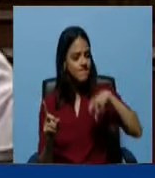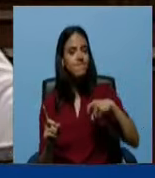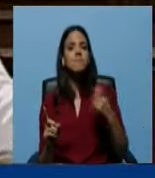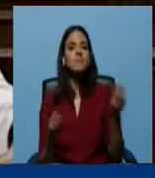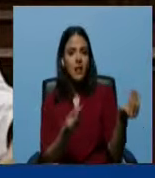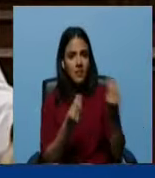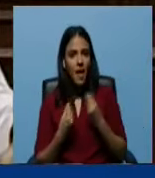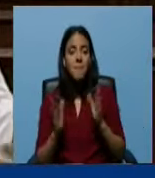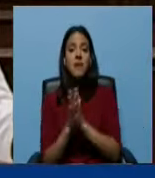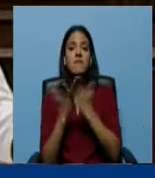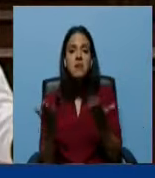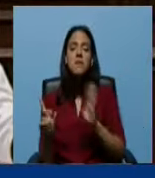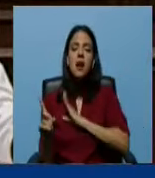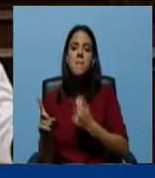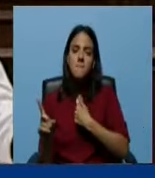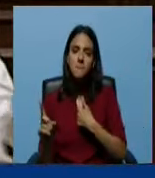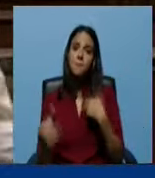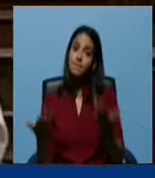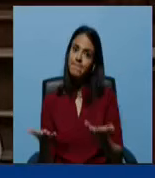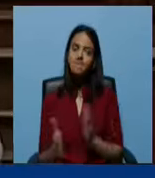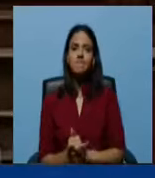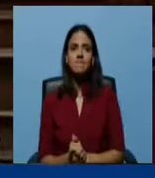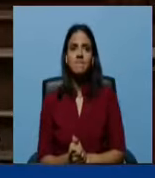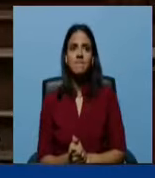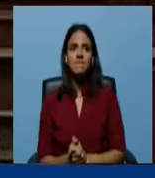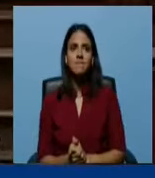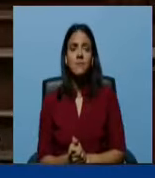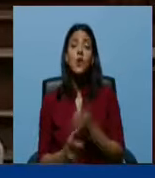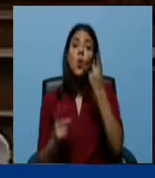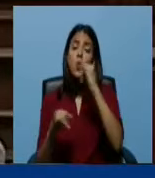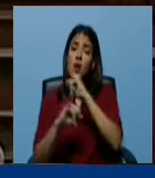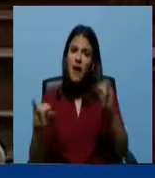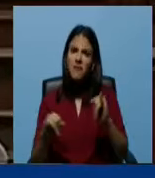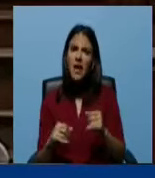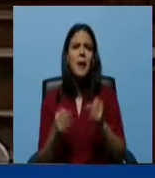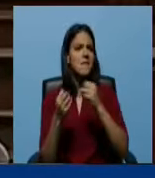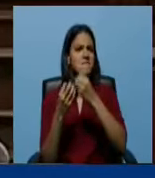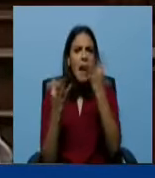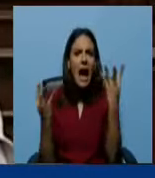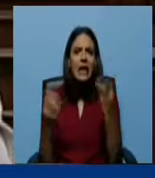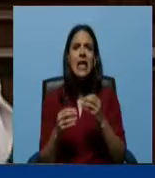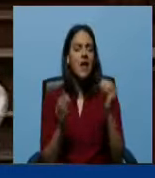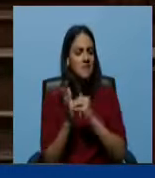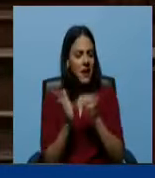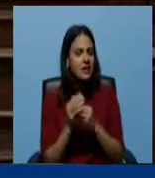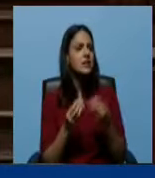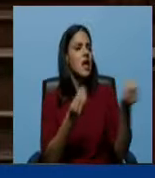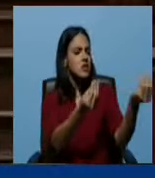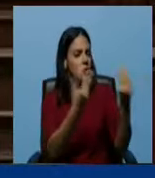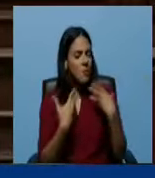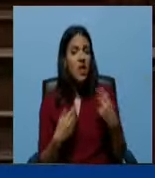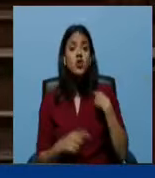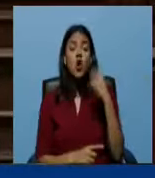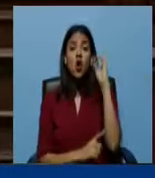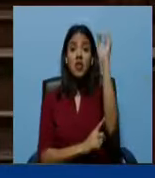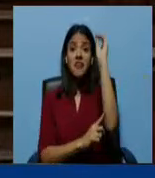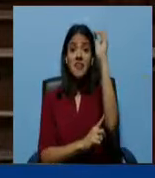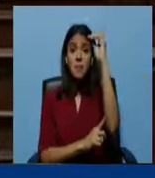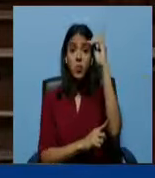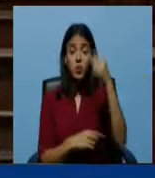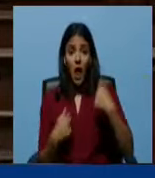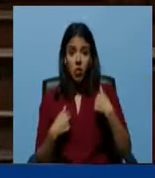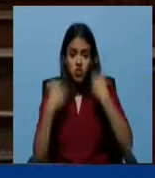No, la Biblia. A mí me pasó una vez o varias veces. Cuando era diputado, esto yo nunca lo he